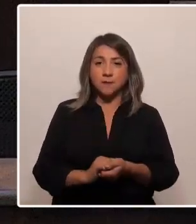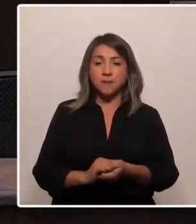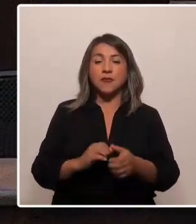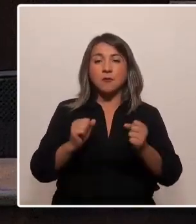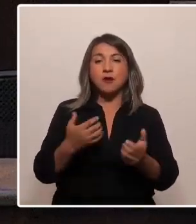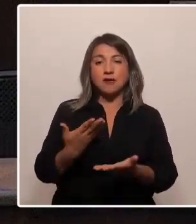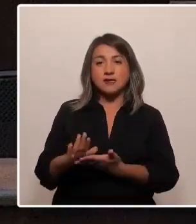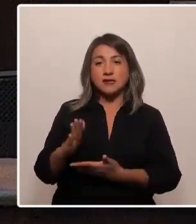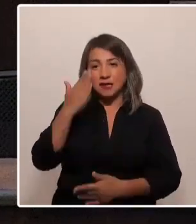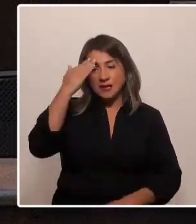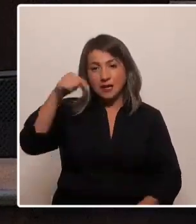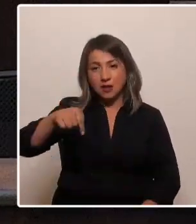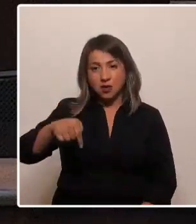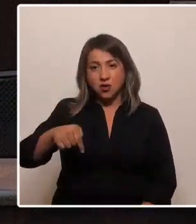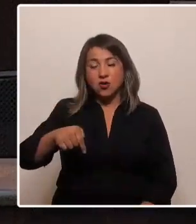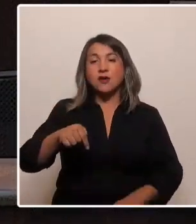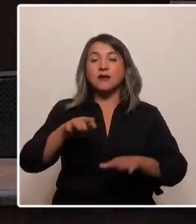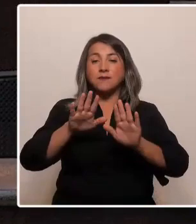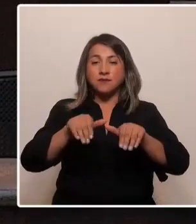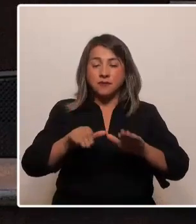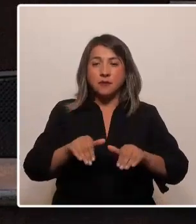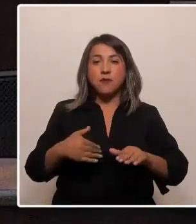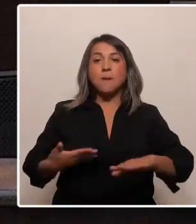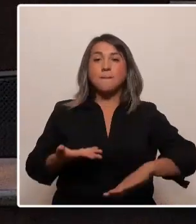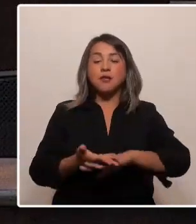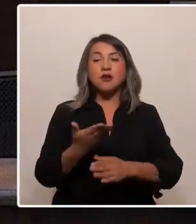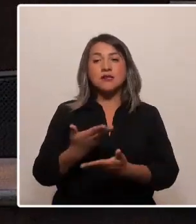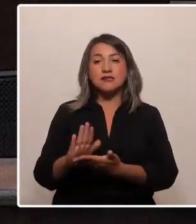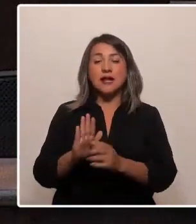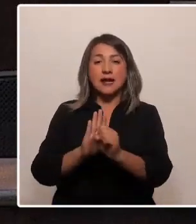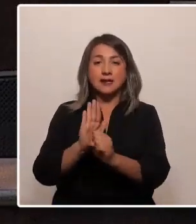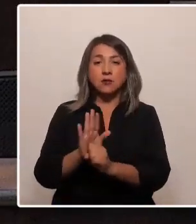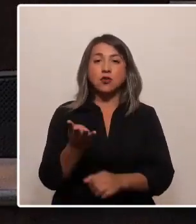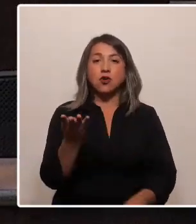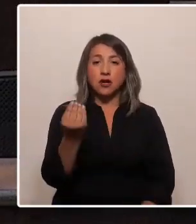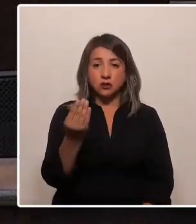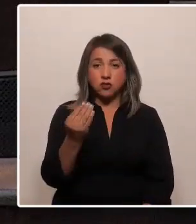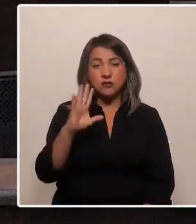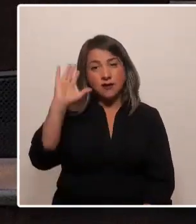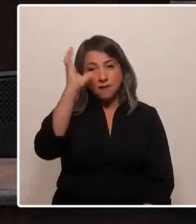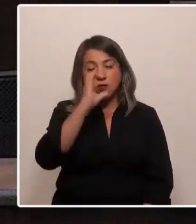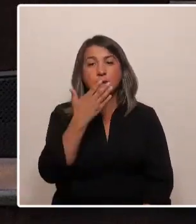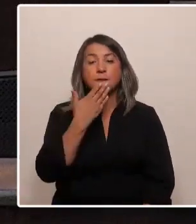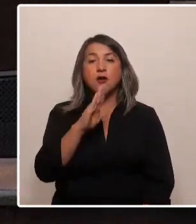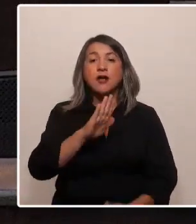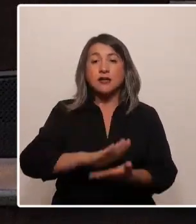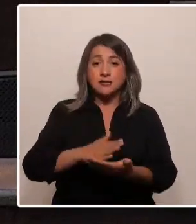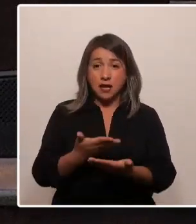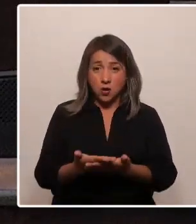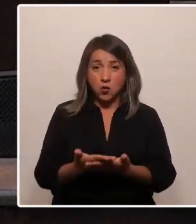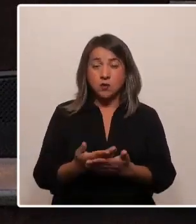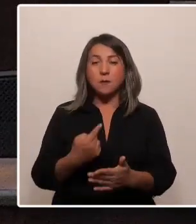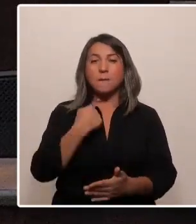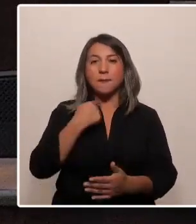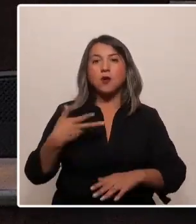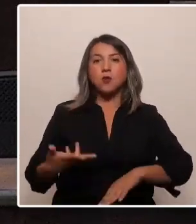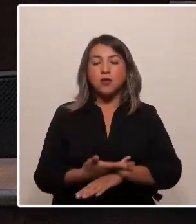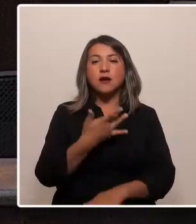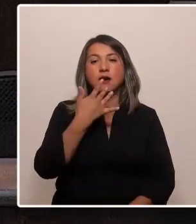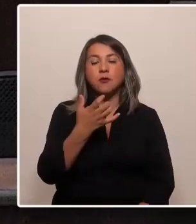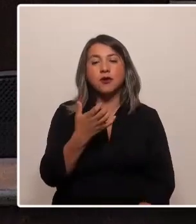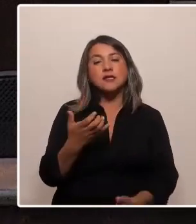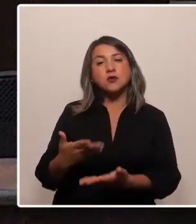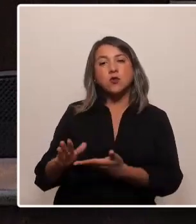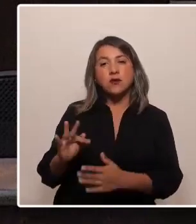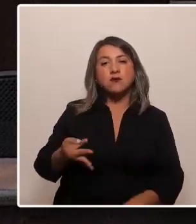hoy. Asimismo, pido rechazar el artículo 14, que buscando mejorar la salud la perjudica, porque excluye del